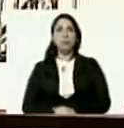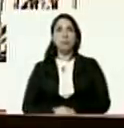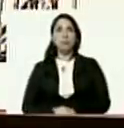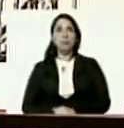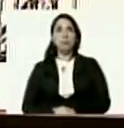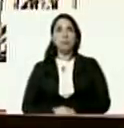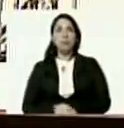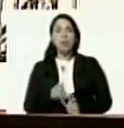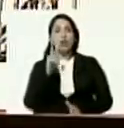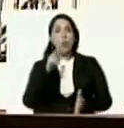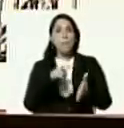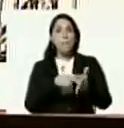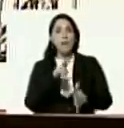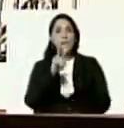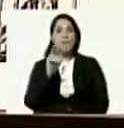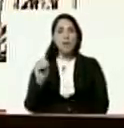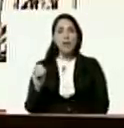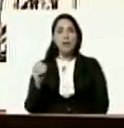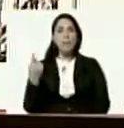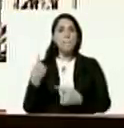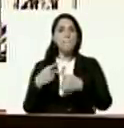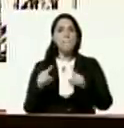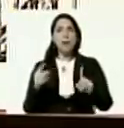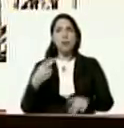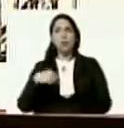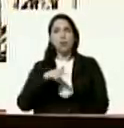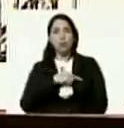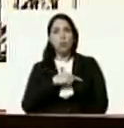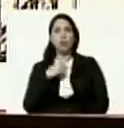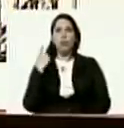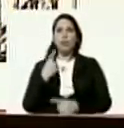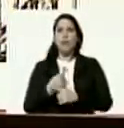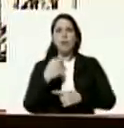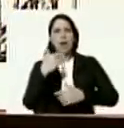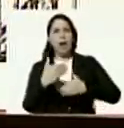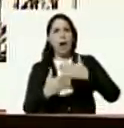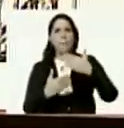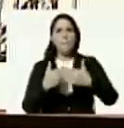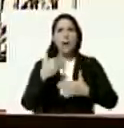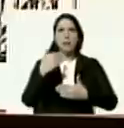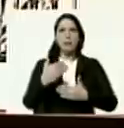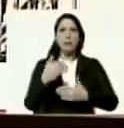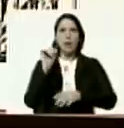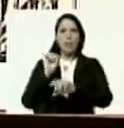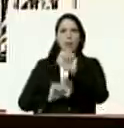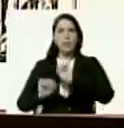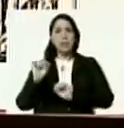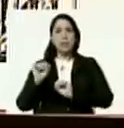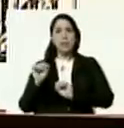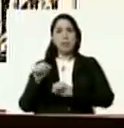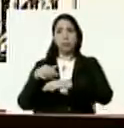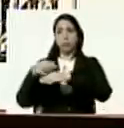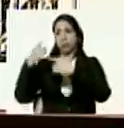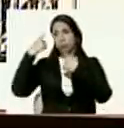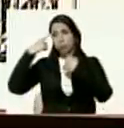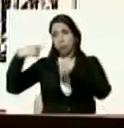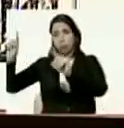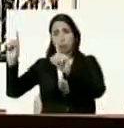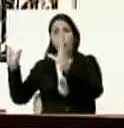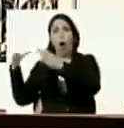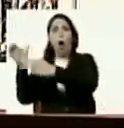El 2020 para nosotros tiene que ser de avance y de ofensiva. Allá ellos con su show y